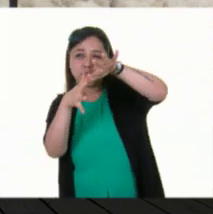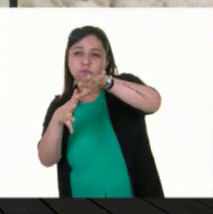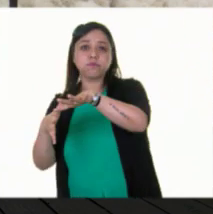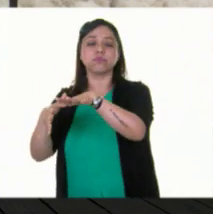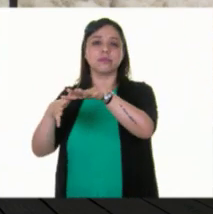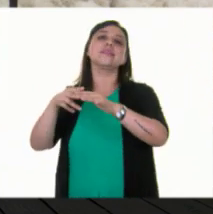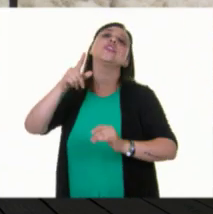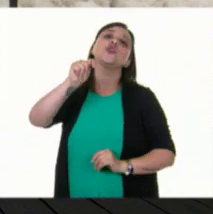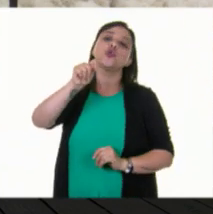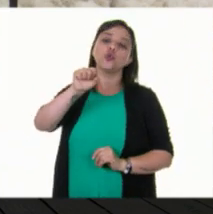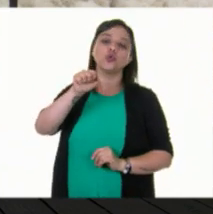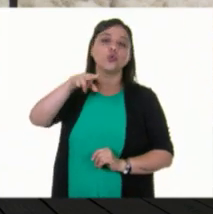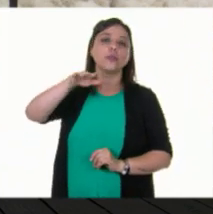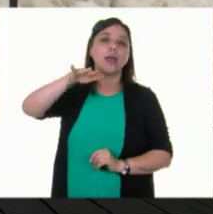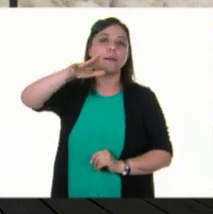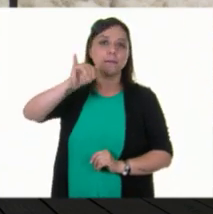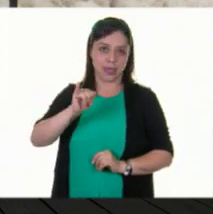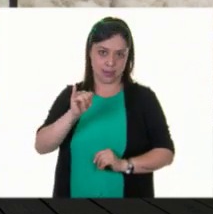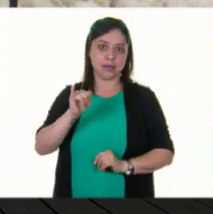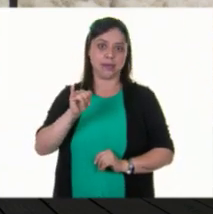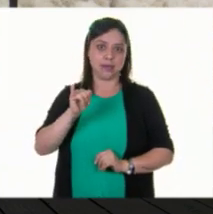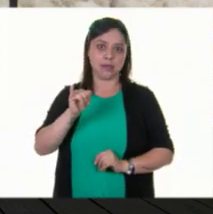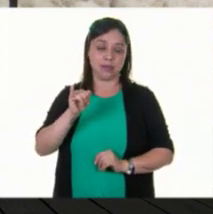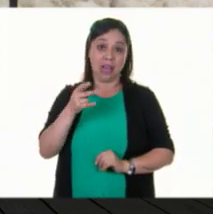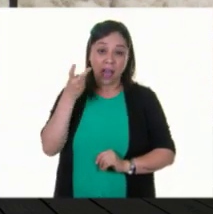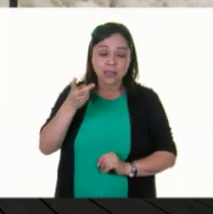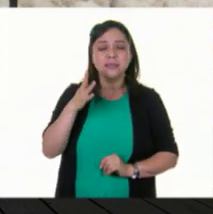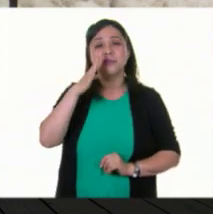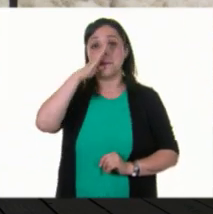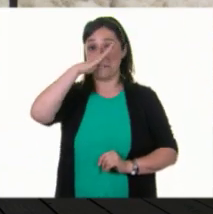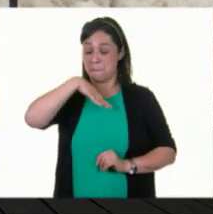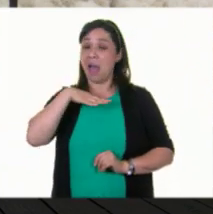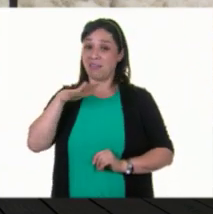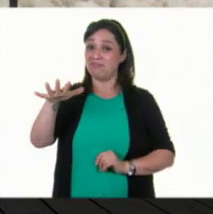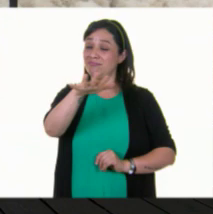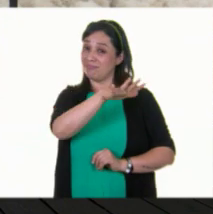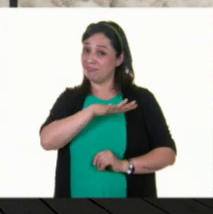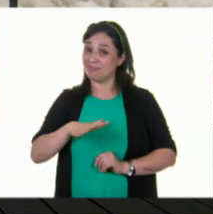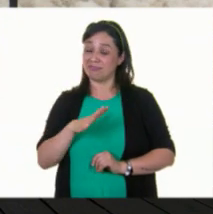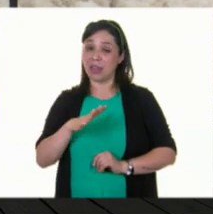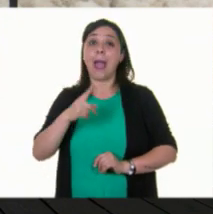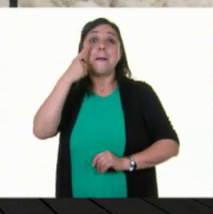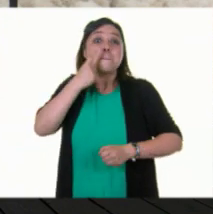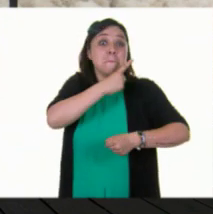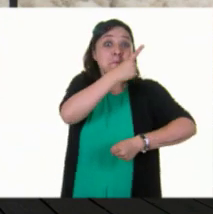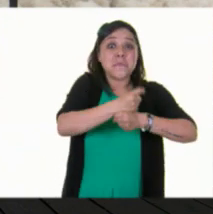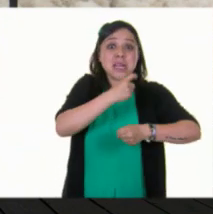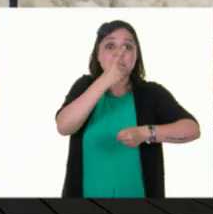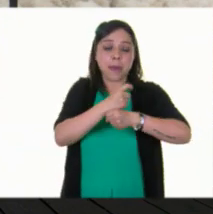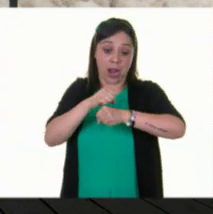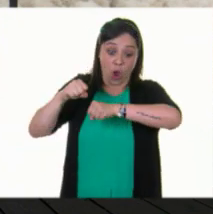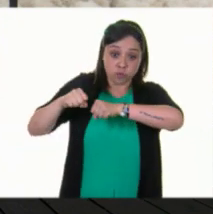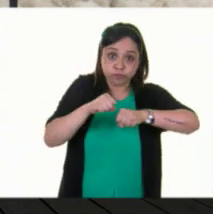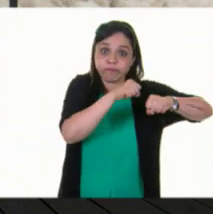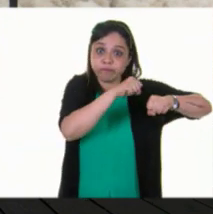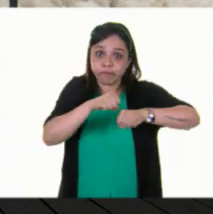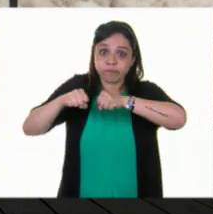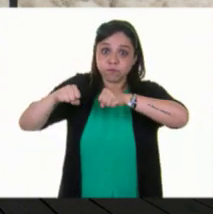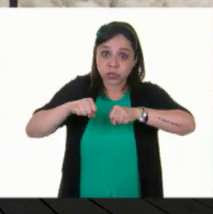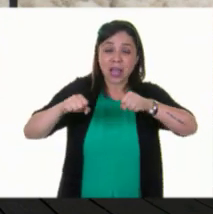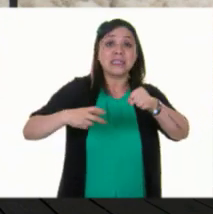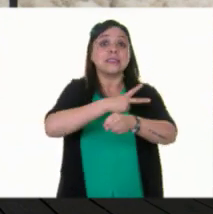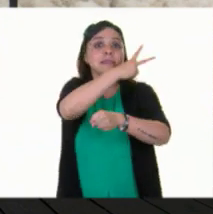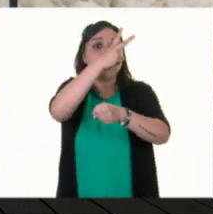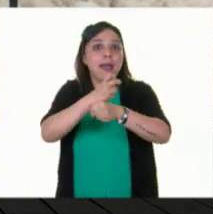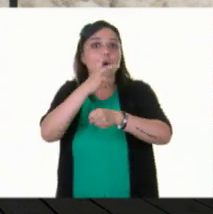llamados tsunamis. En este caso les fue muy mal, porque hubo dos desastres, el provocado por el terremoto y el